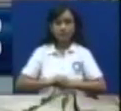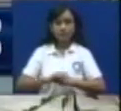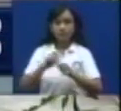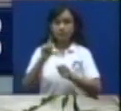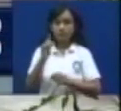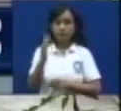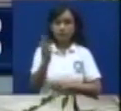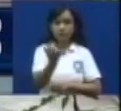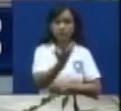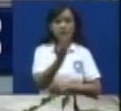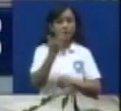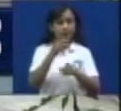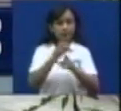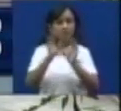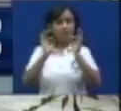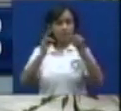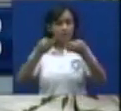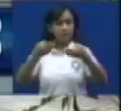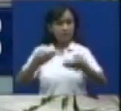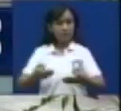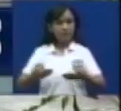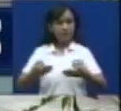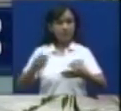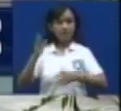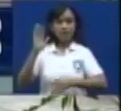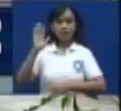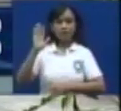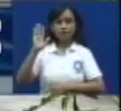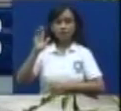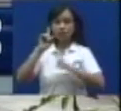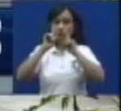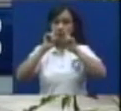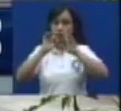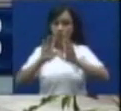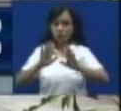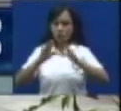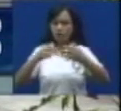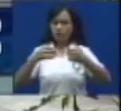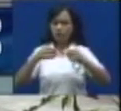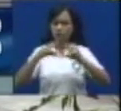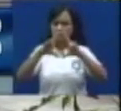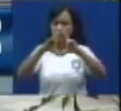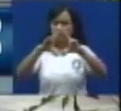Todos comprometidos en la seguridad, en la estabilidad.